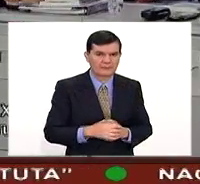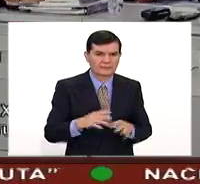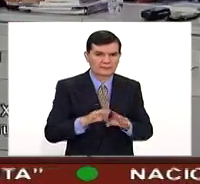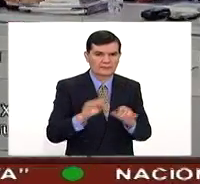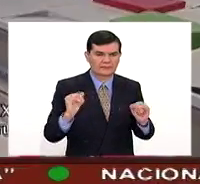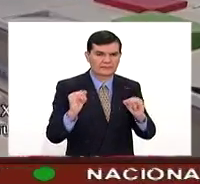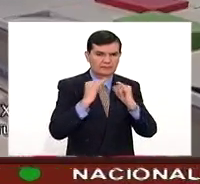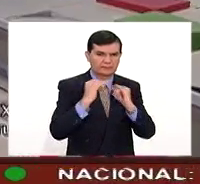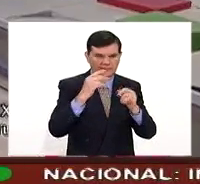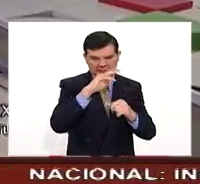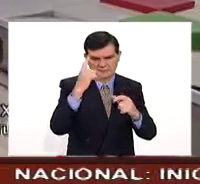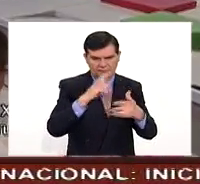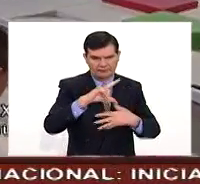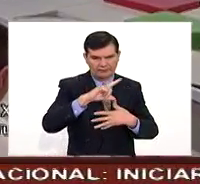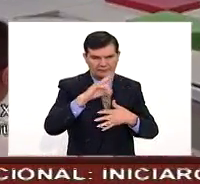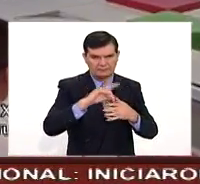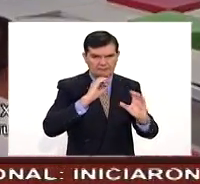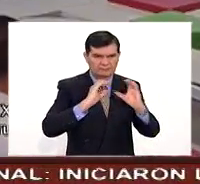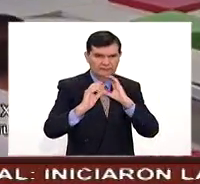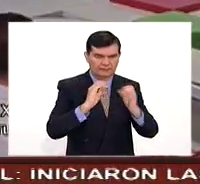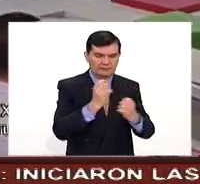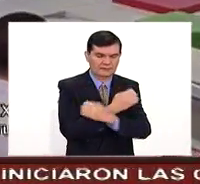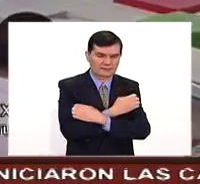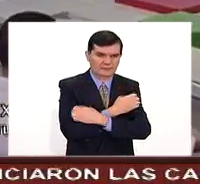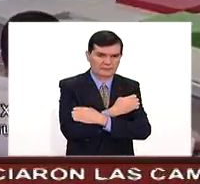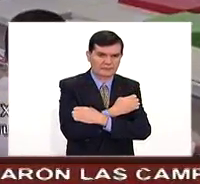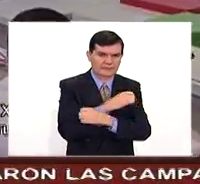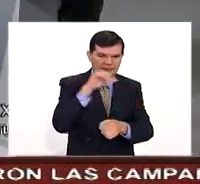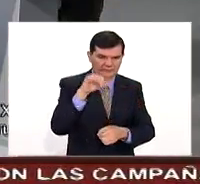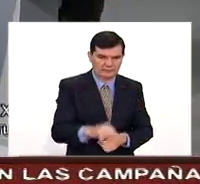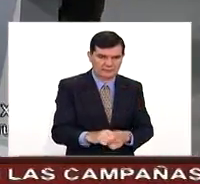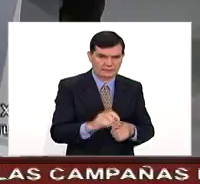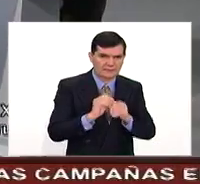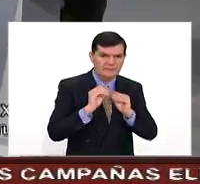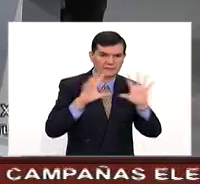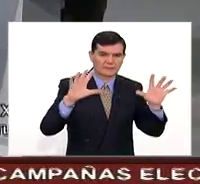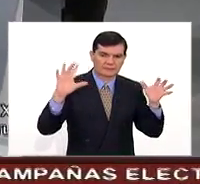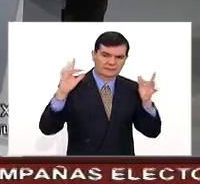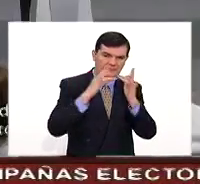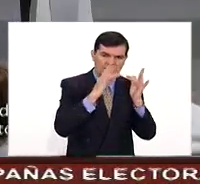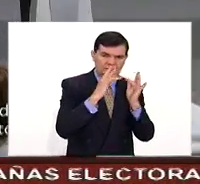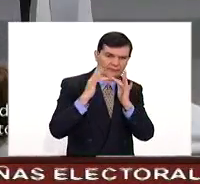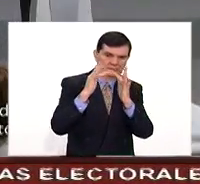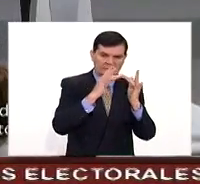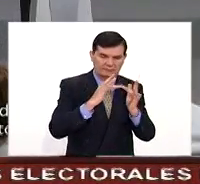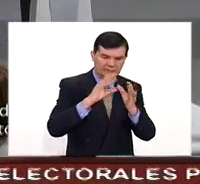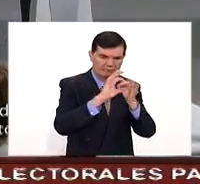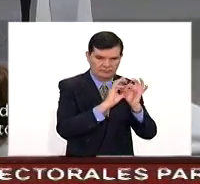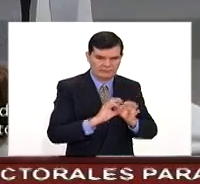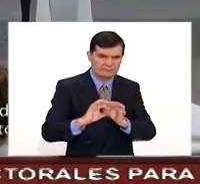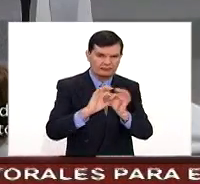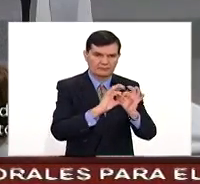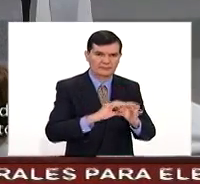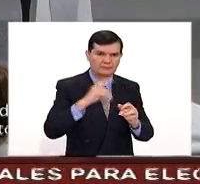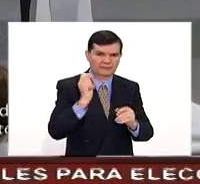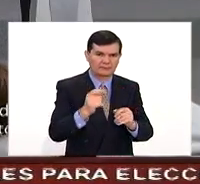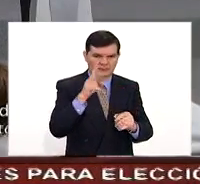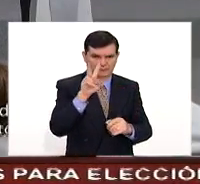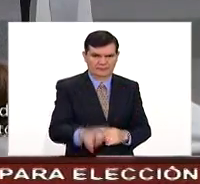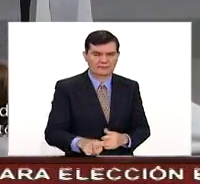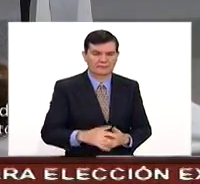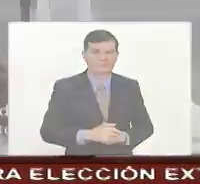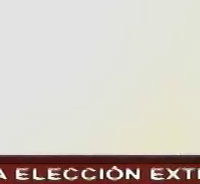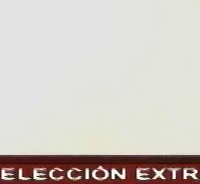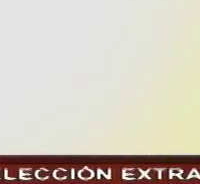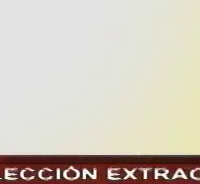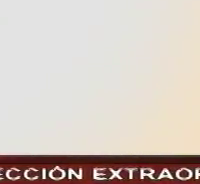Instituto Latinoamericano de la Comunicación Educativa. Hoy la señal que nos une es una realidad.